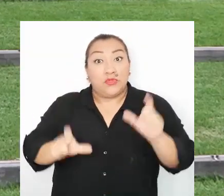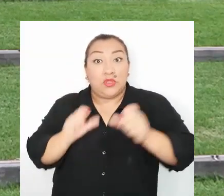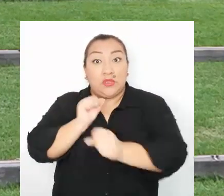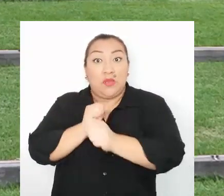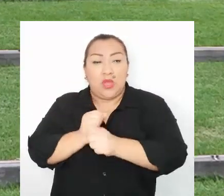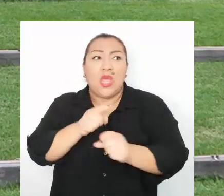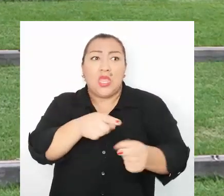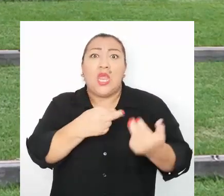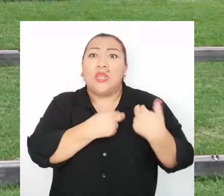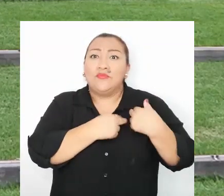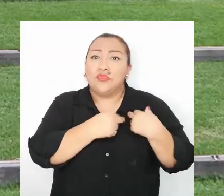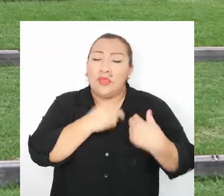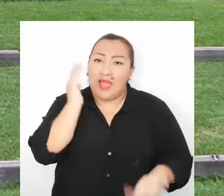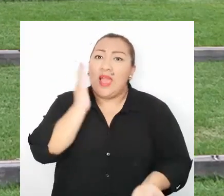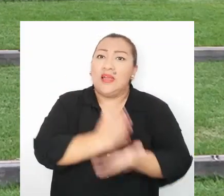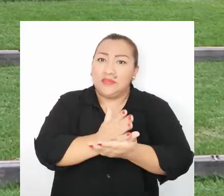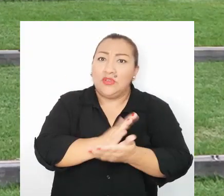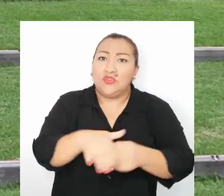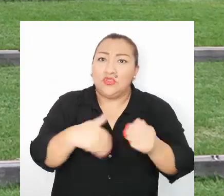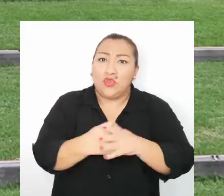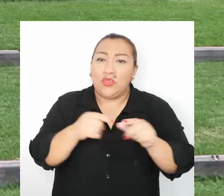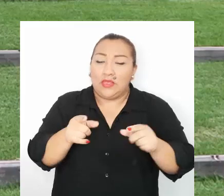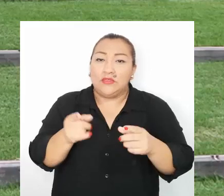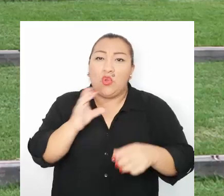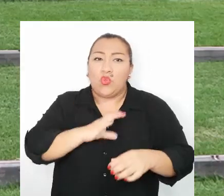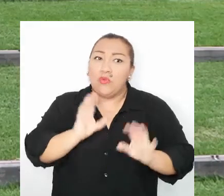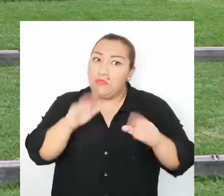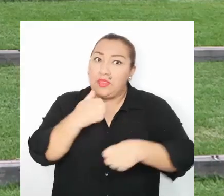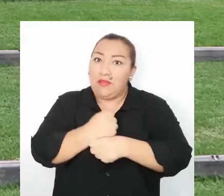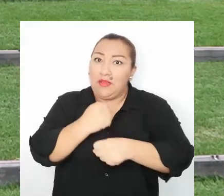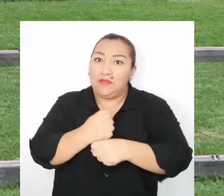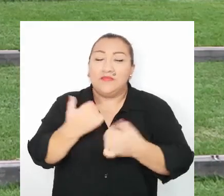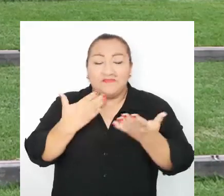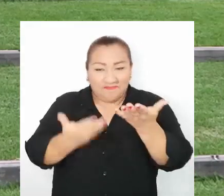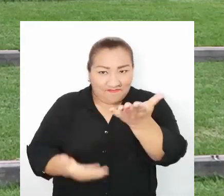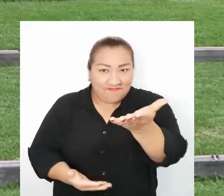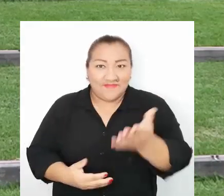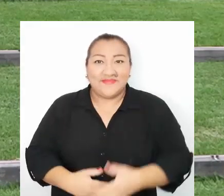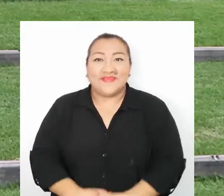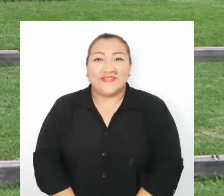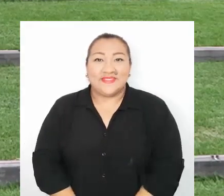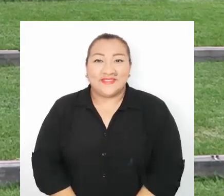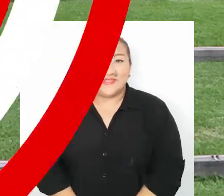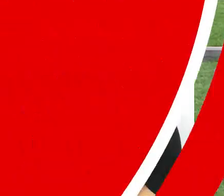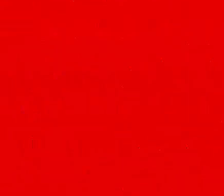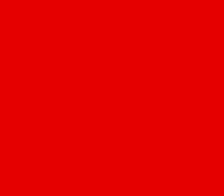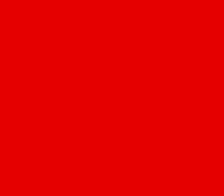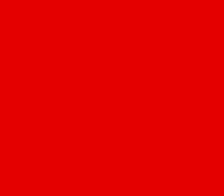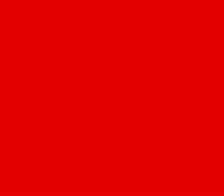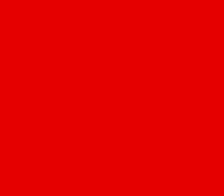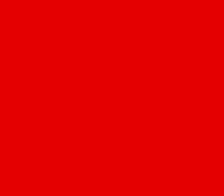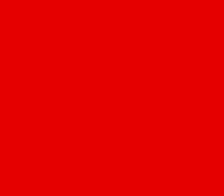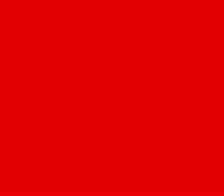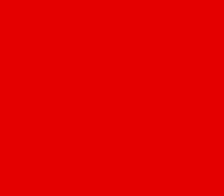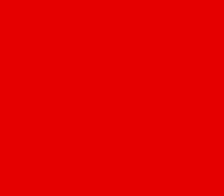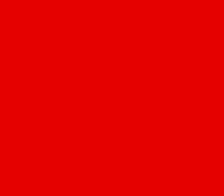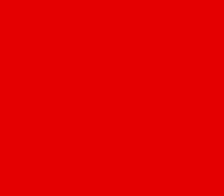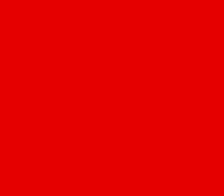231 funcionarios tendrían responsabilidad en actos de corrupción en conducta funcional. Adelante, por favor.